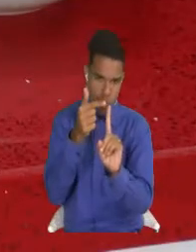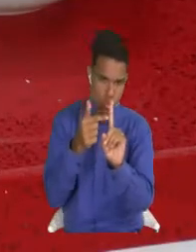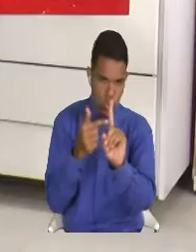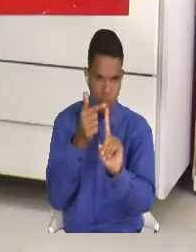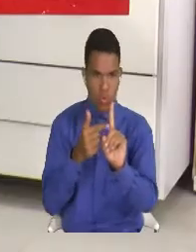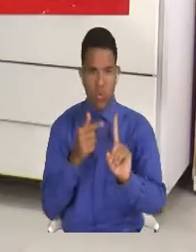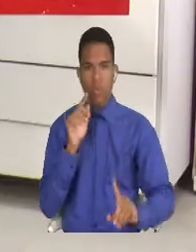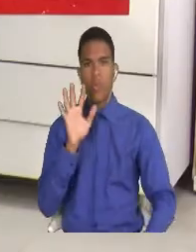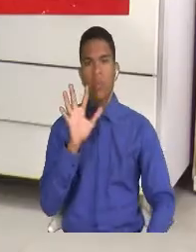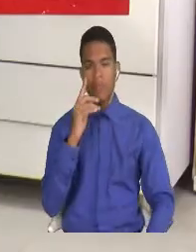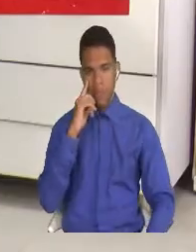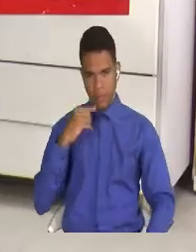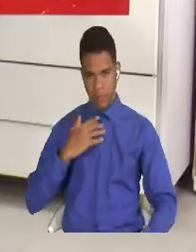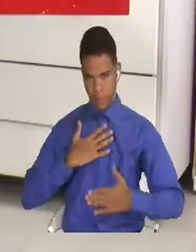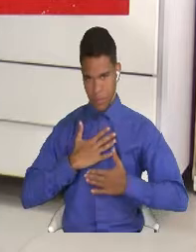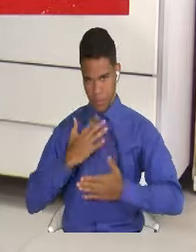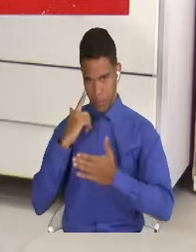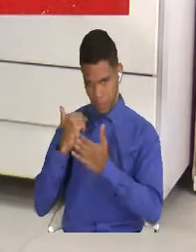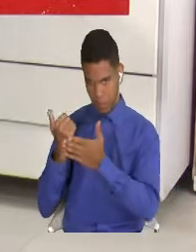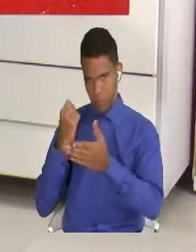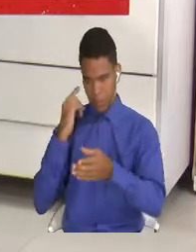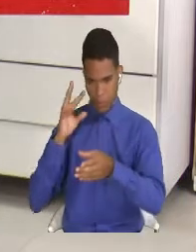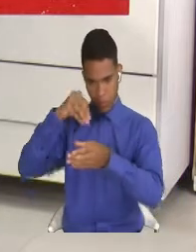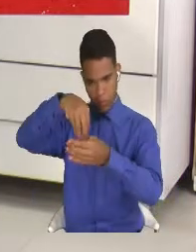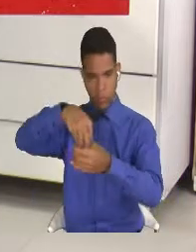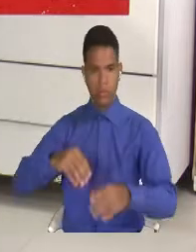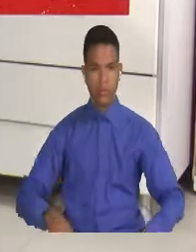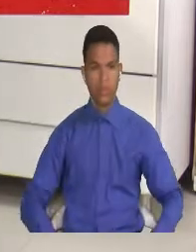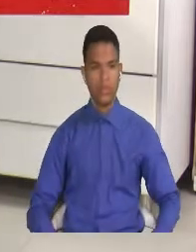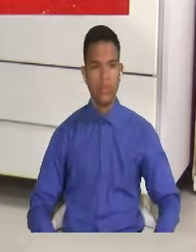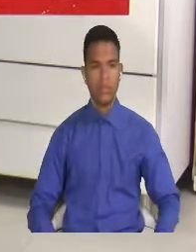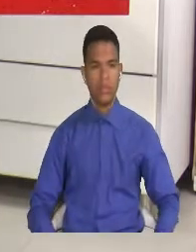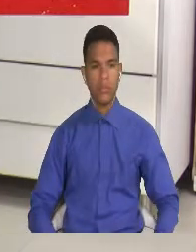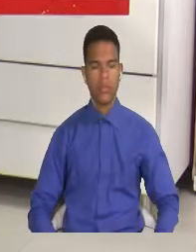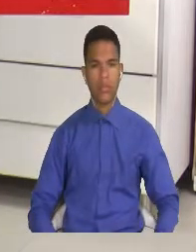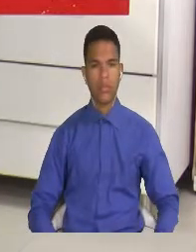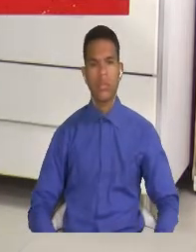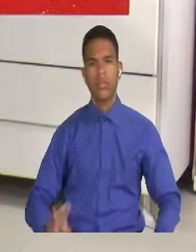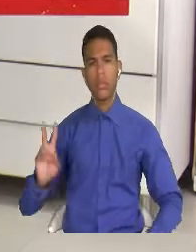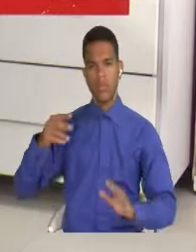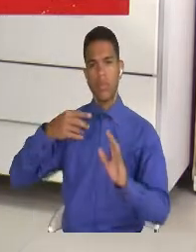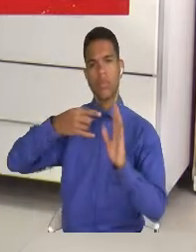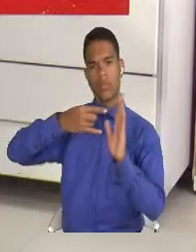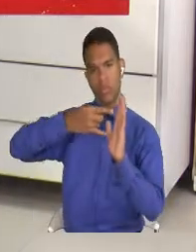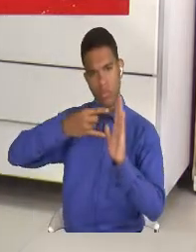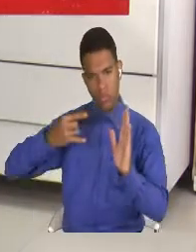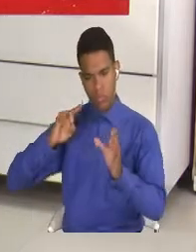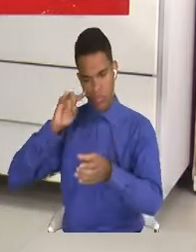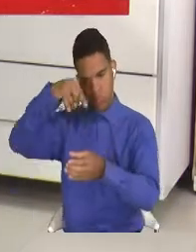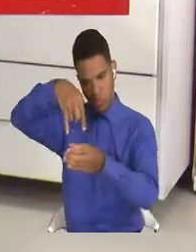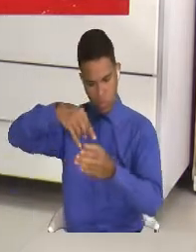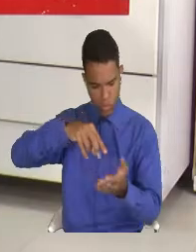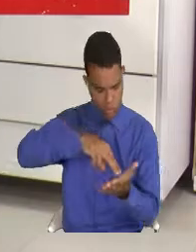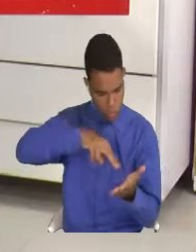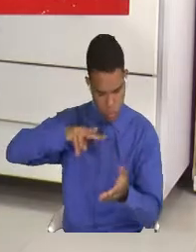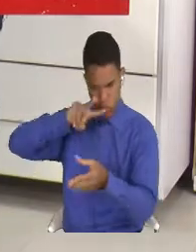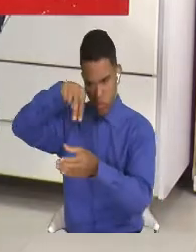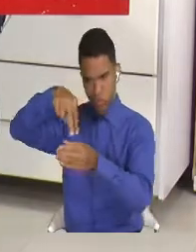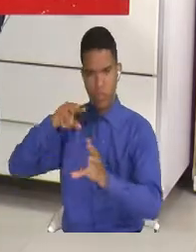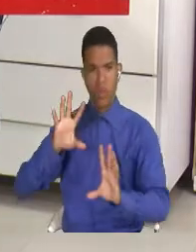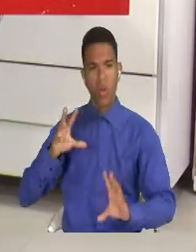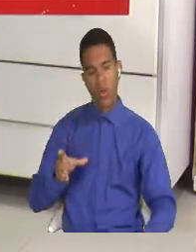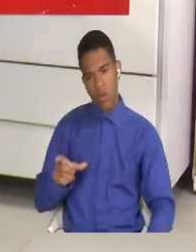disculpa. Sí, señor. Sí, está un poco resbaloso. Voy a buscar por aquí un tenedor. Sí. Igual puede ser un tenedor o unas pinzas. Yo tengo unas pinzas acá, no sé si te sirven. Pinzas ahí,